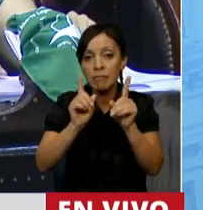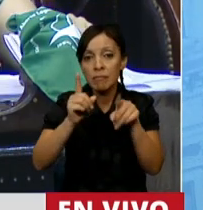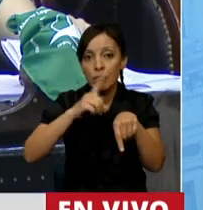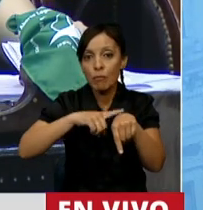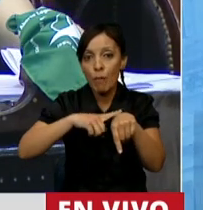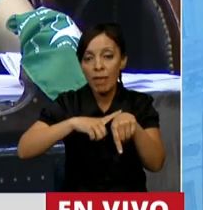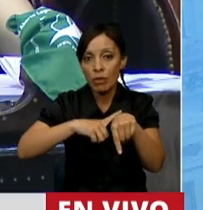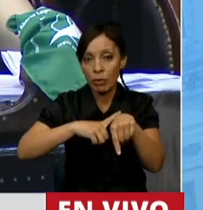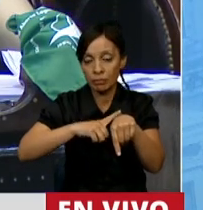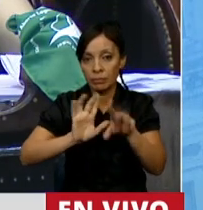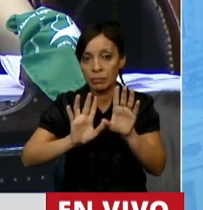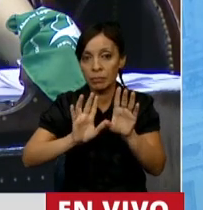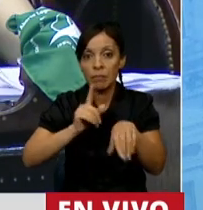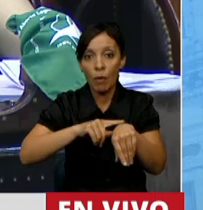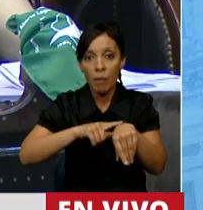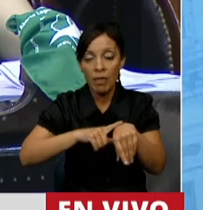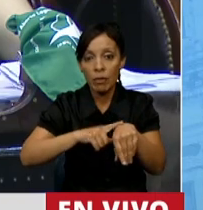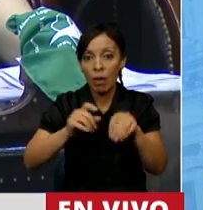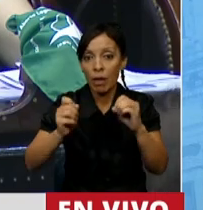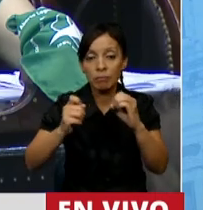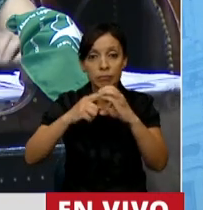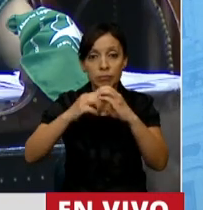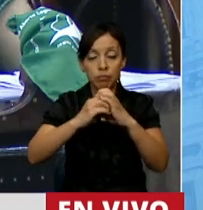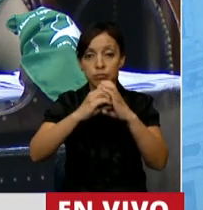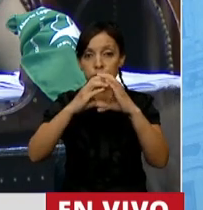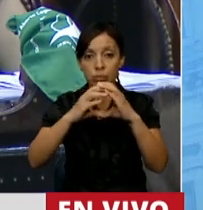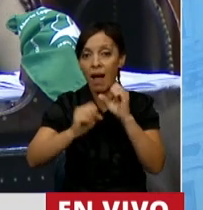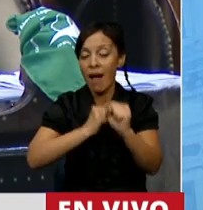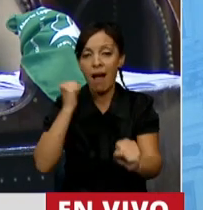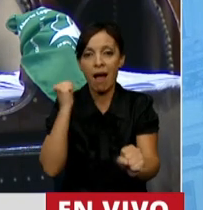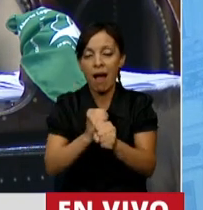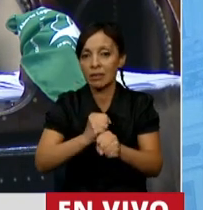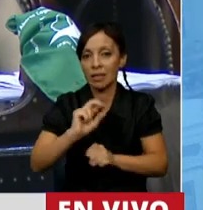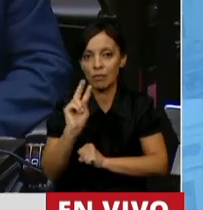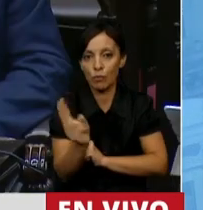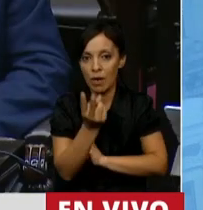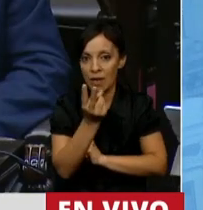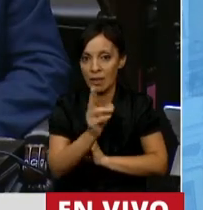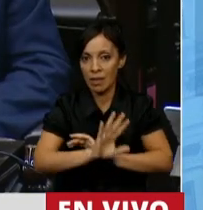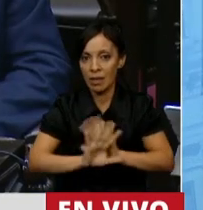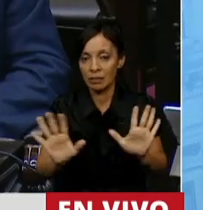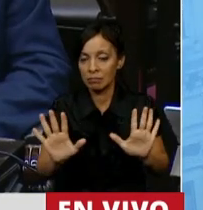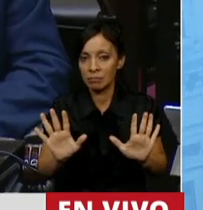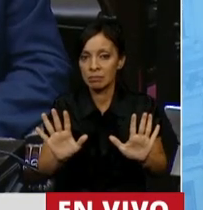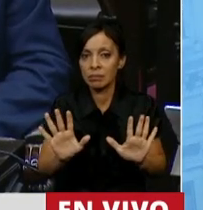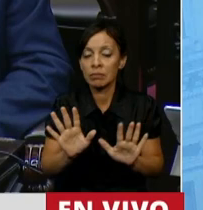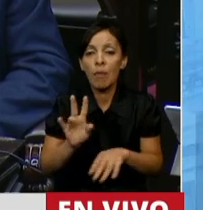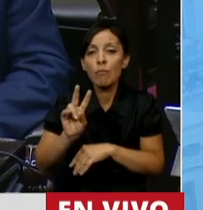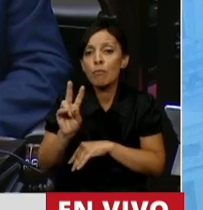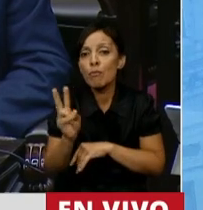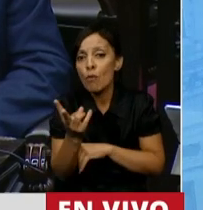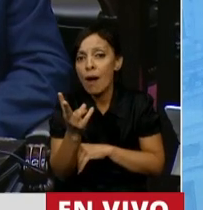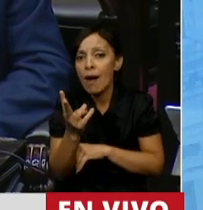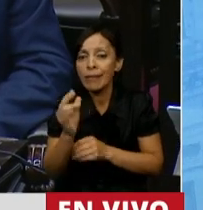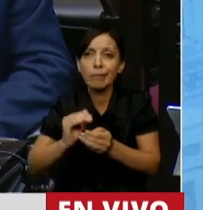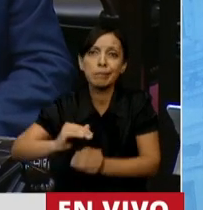desde la hora cero, desde nuestro Big Bang, hasta la hora de nuestra muerte. Sea la muerte en la